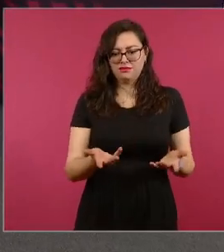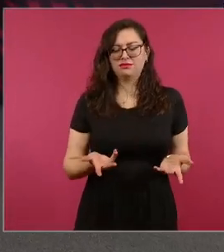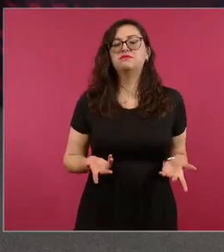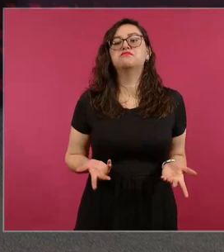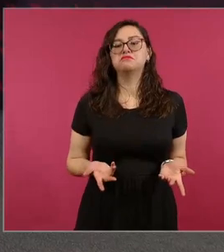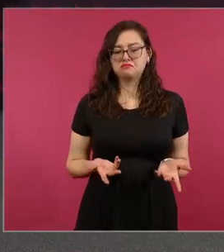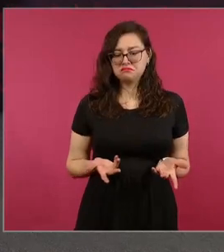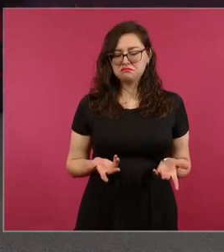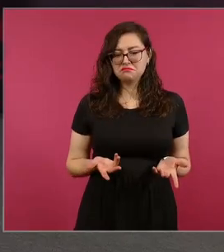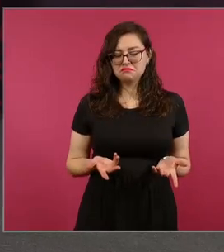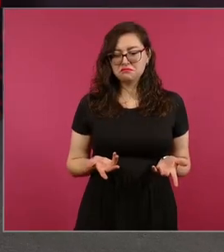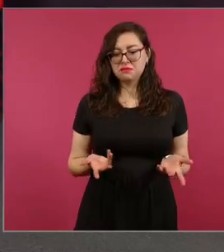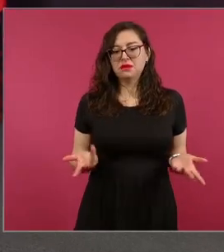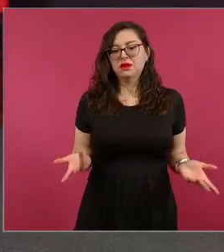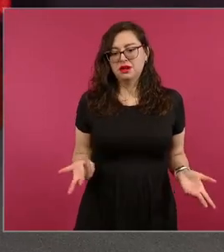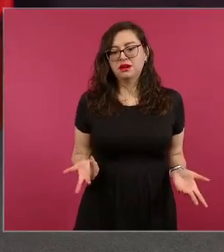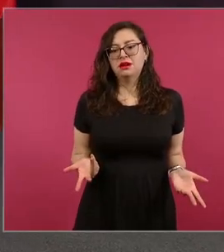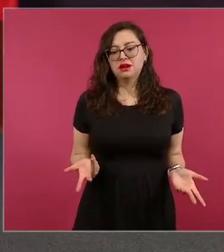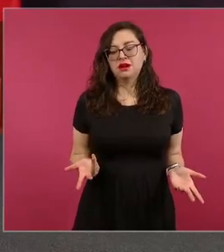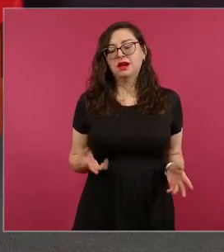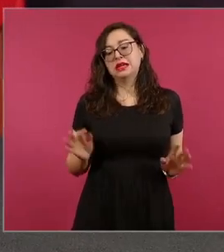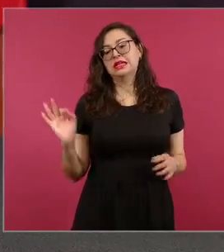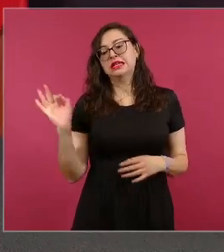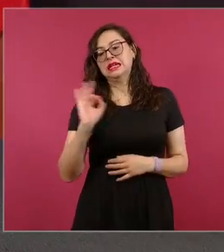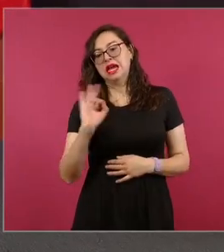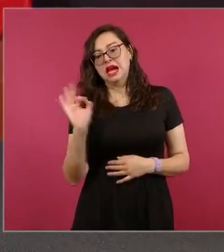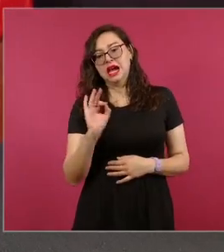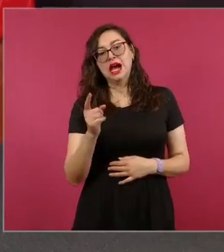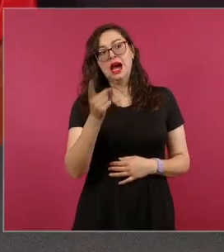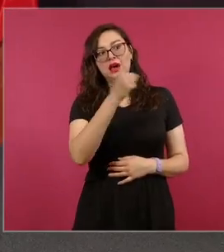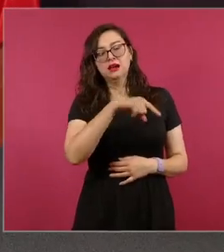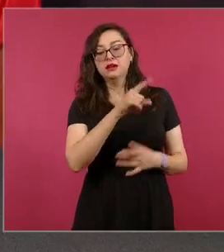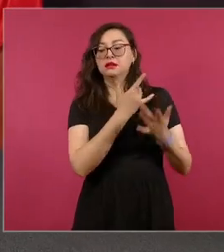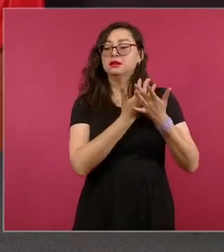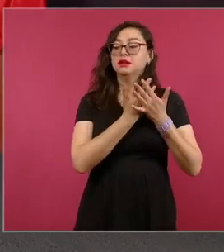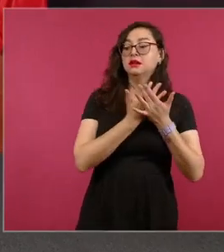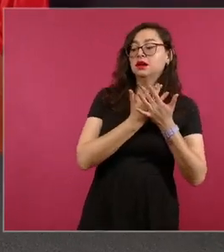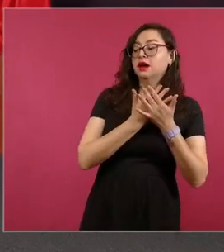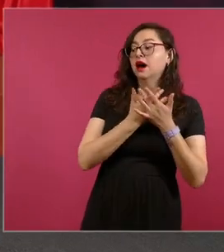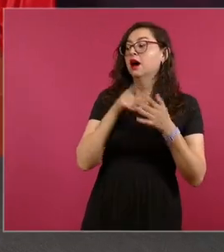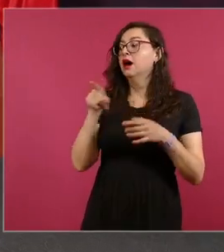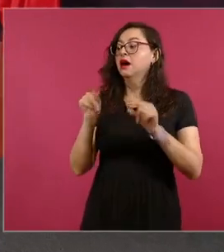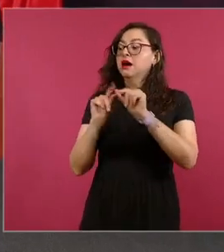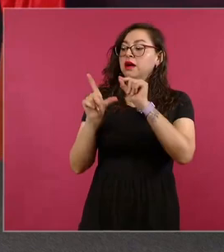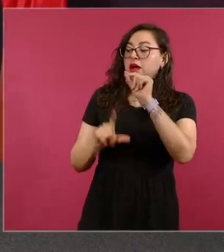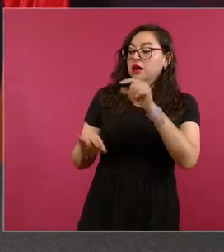Es muy probable que estén esperando que pasen las elecciones.